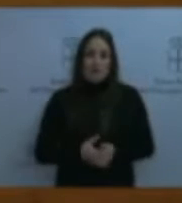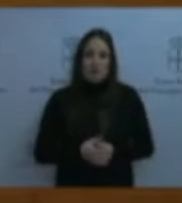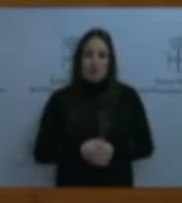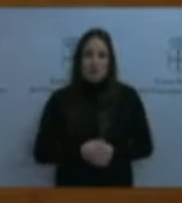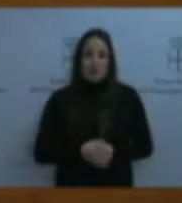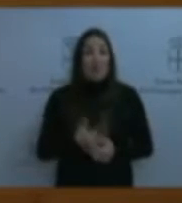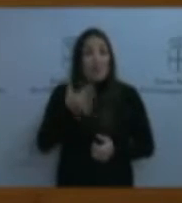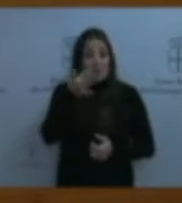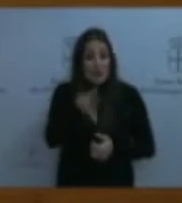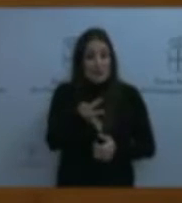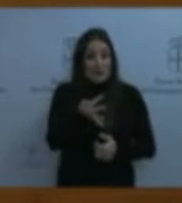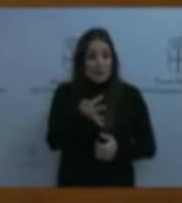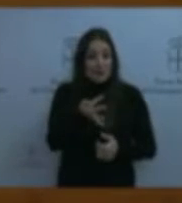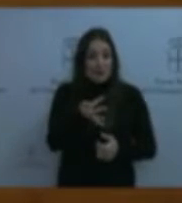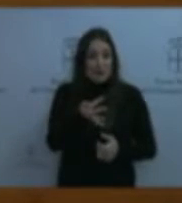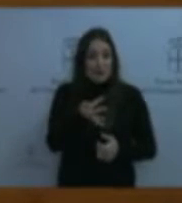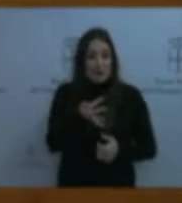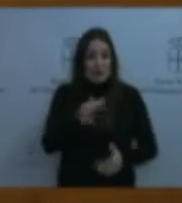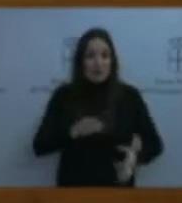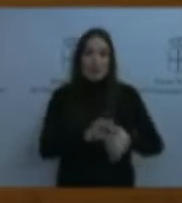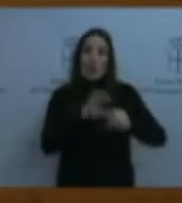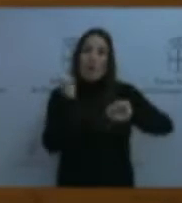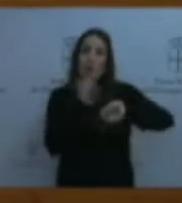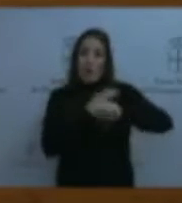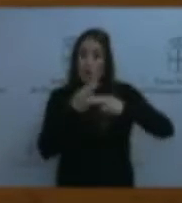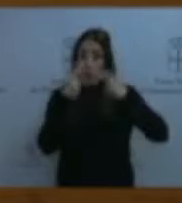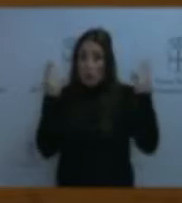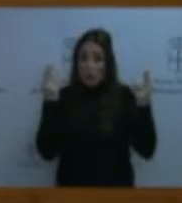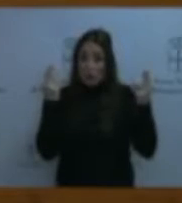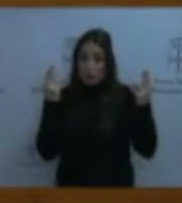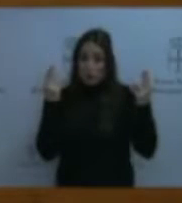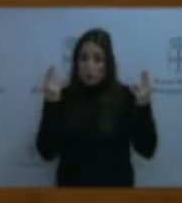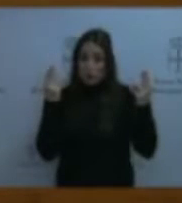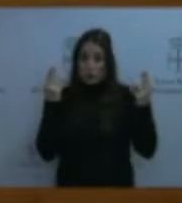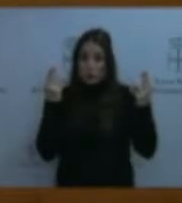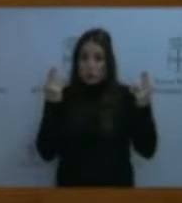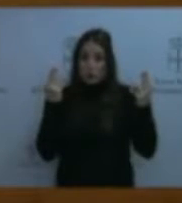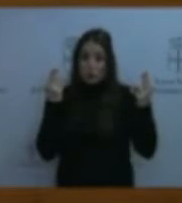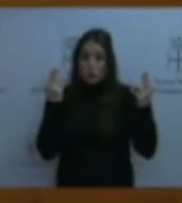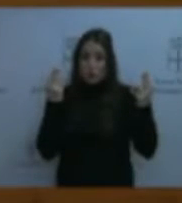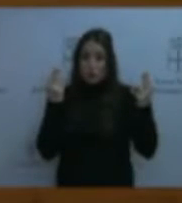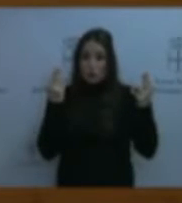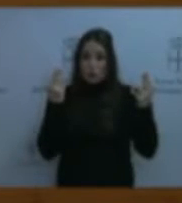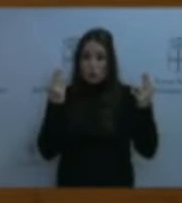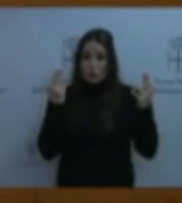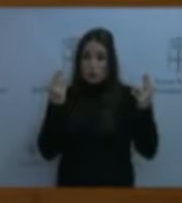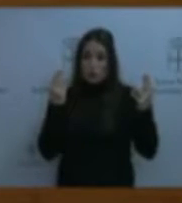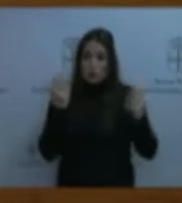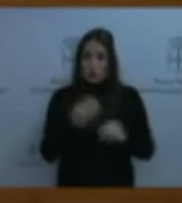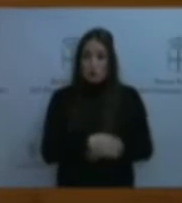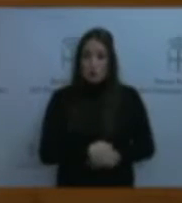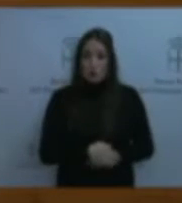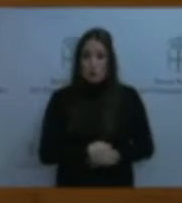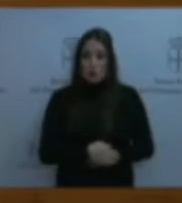Y que en base a fondos públicos, aquellos comedores que son dependientes